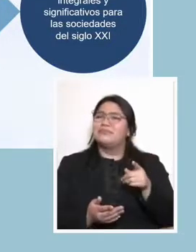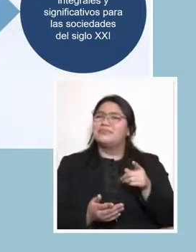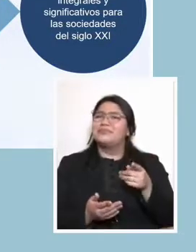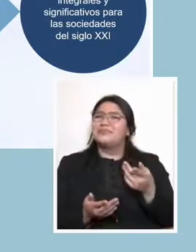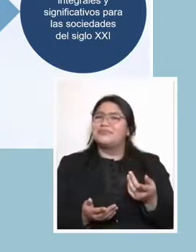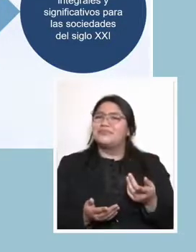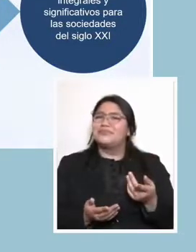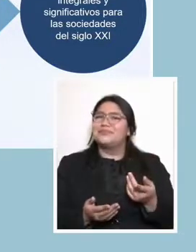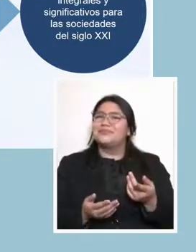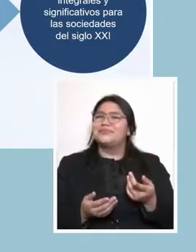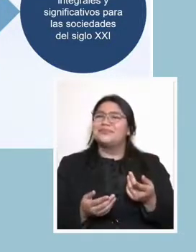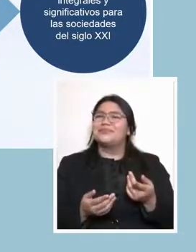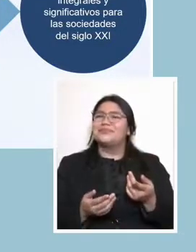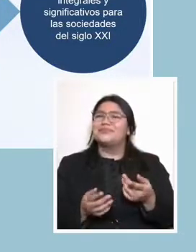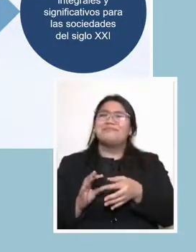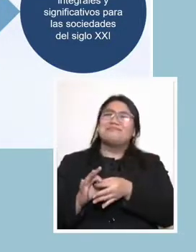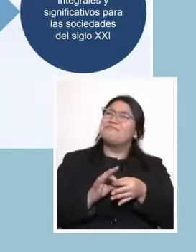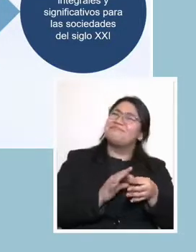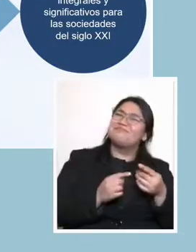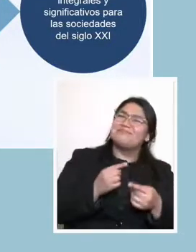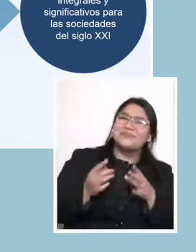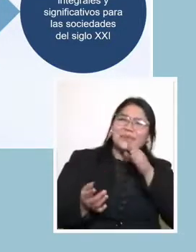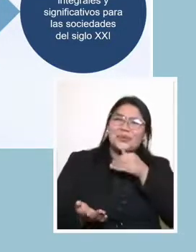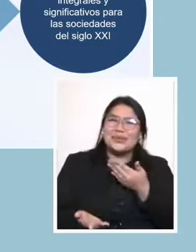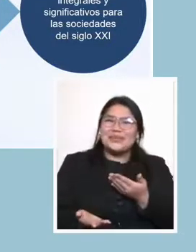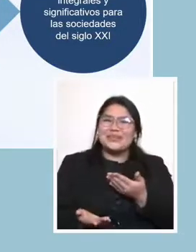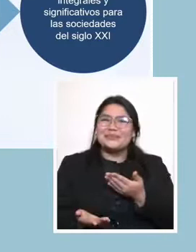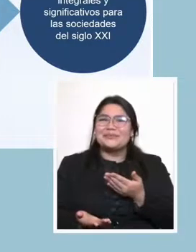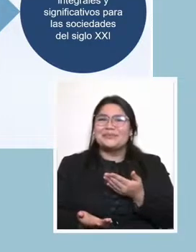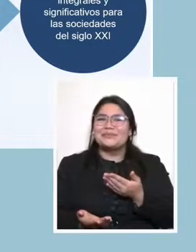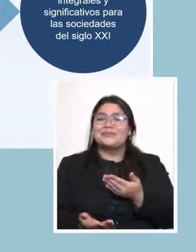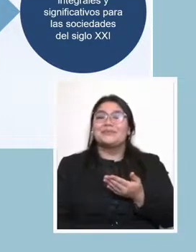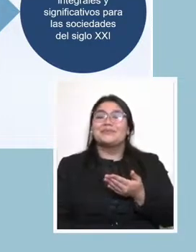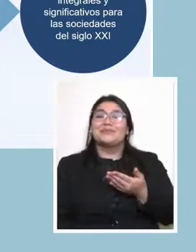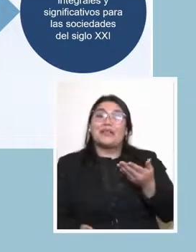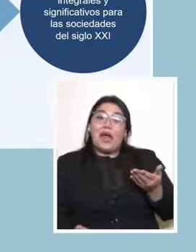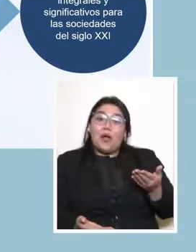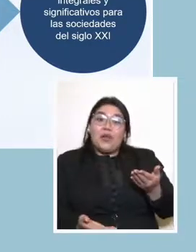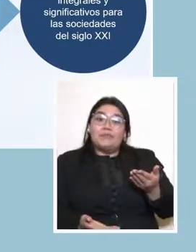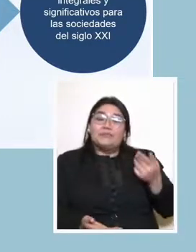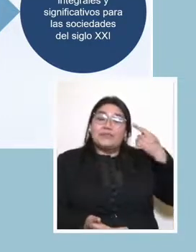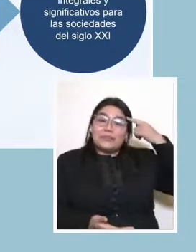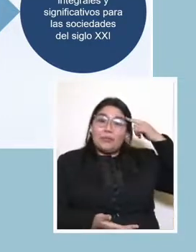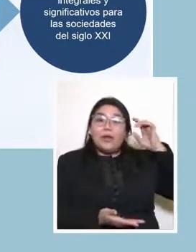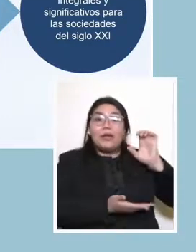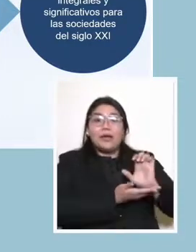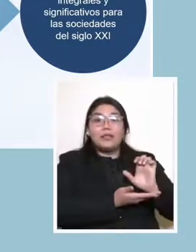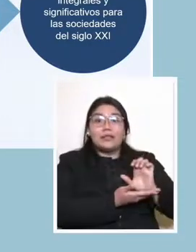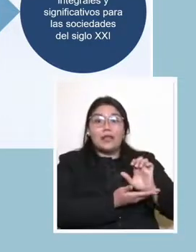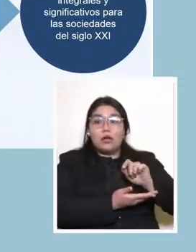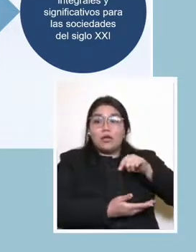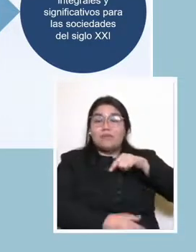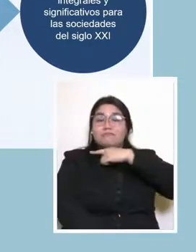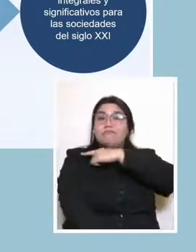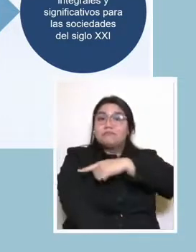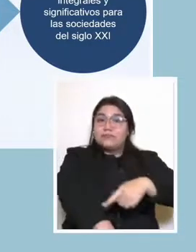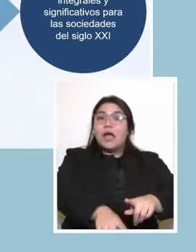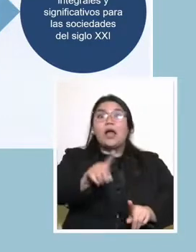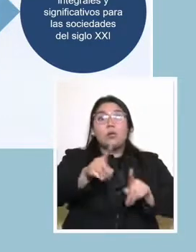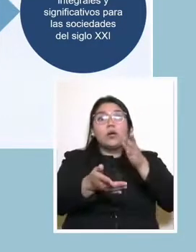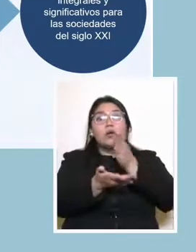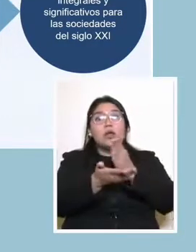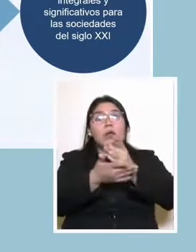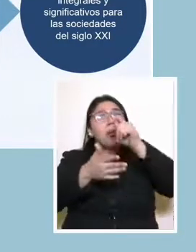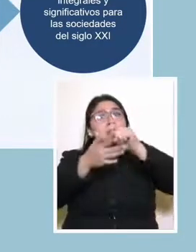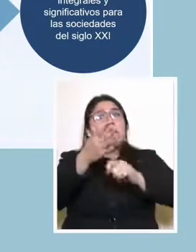un sinsentido, ¿no es cierto?, cuando uno piensa que el Estado, pensando incluso hoy día en la falta de matrícula que tenemos en el país, las escuelas sean cerradas.